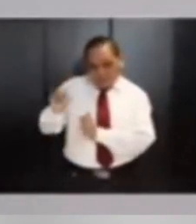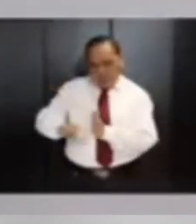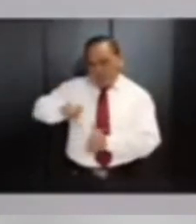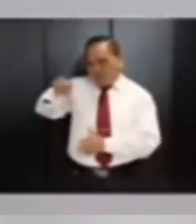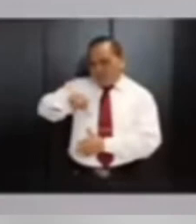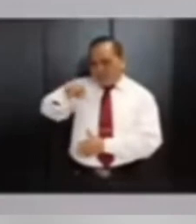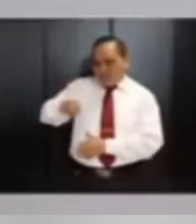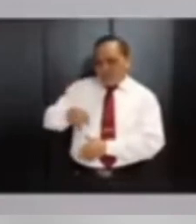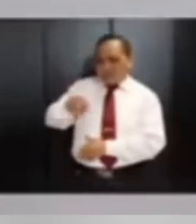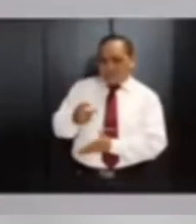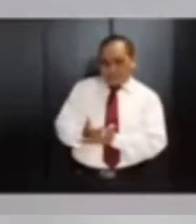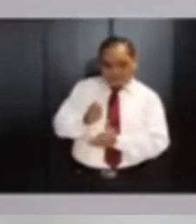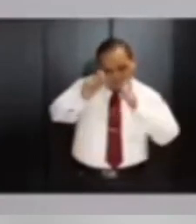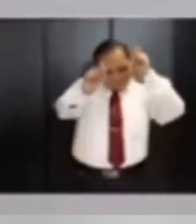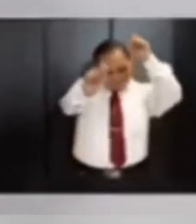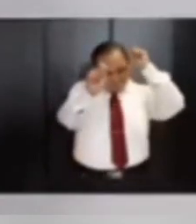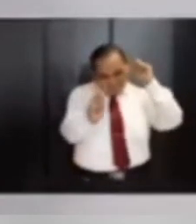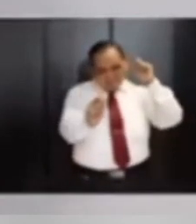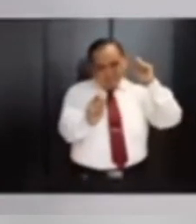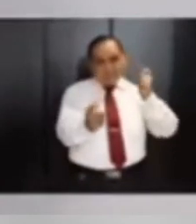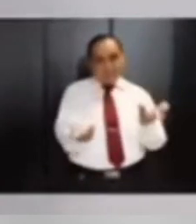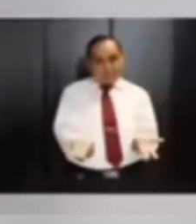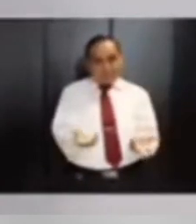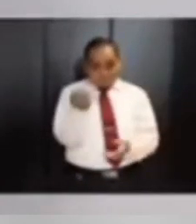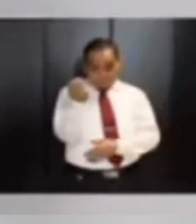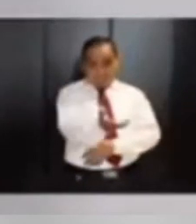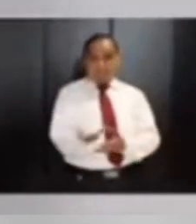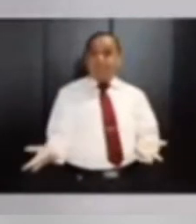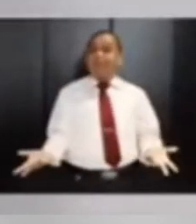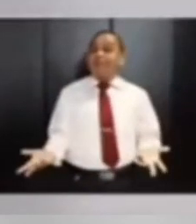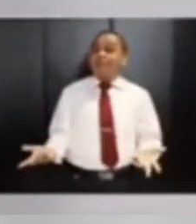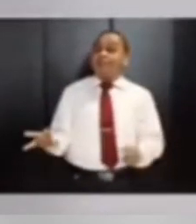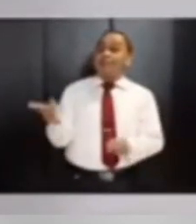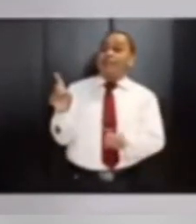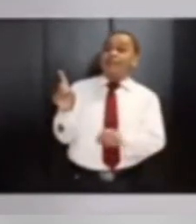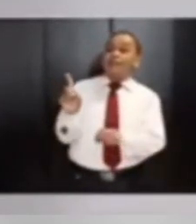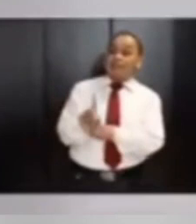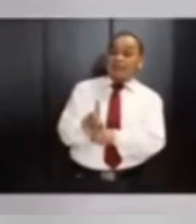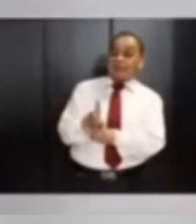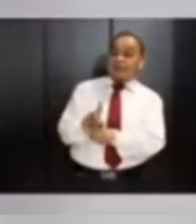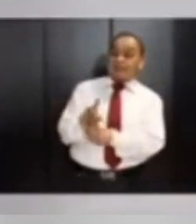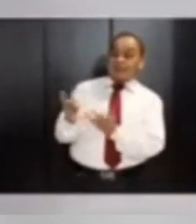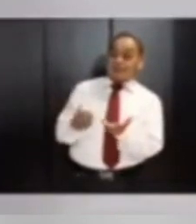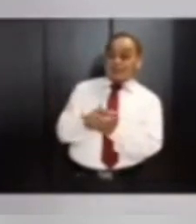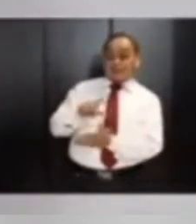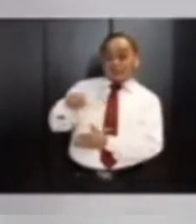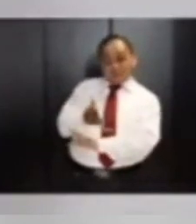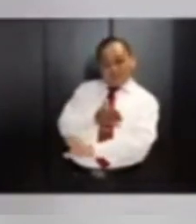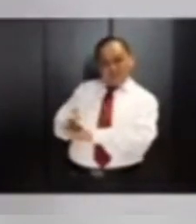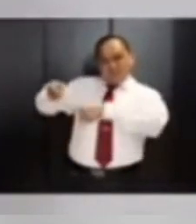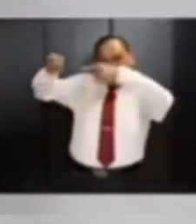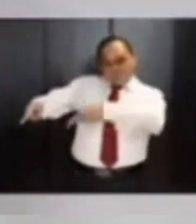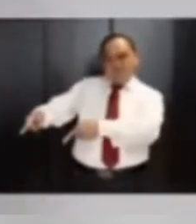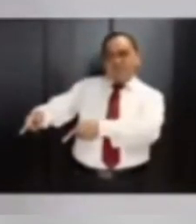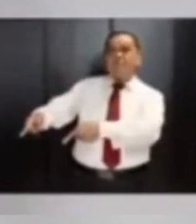cuando sea y por las bolas es lo que tiene que hacer porque diga que nos da la capacidad total watching a también